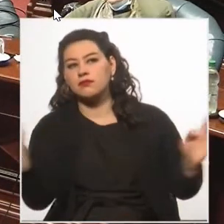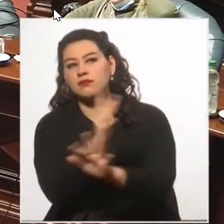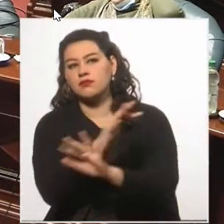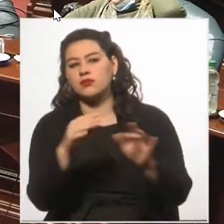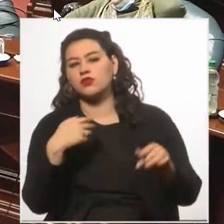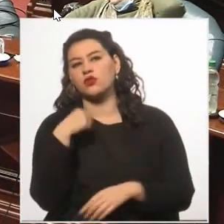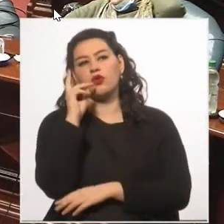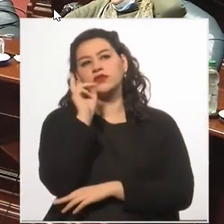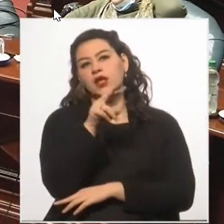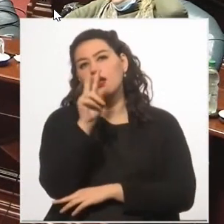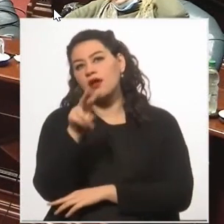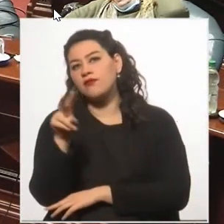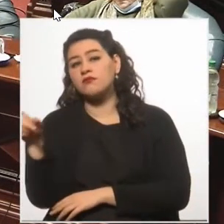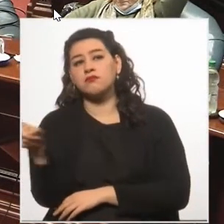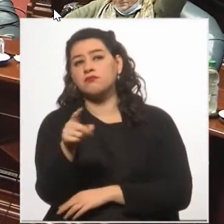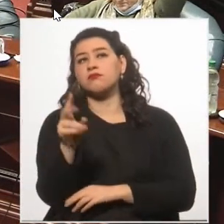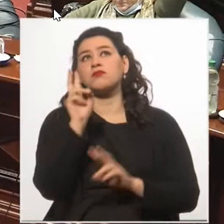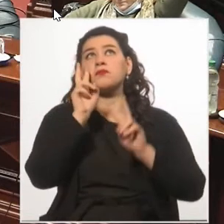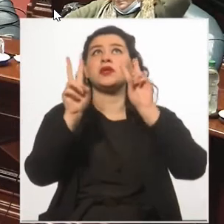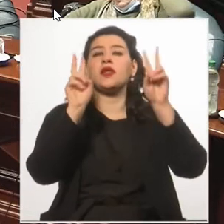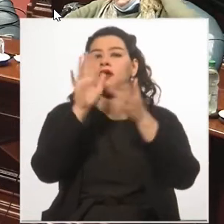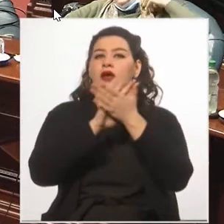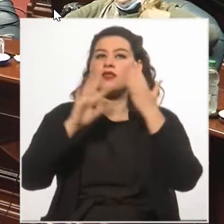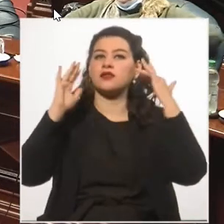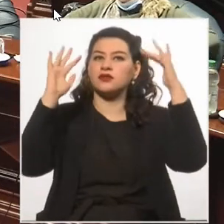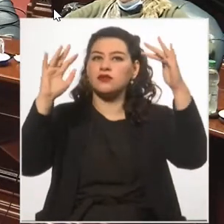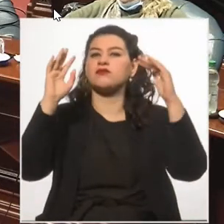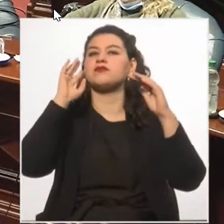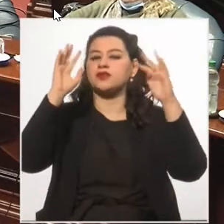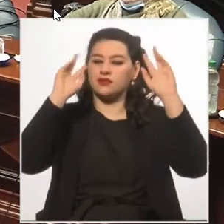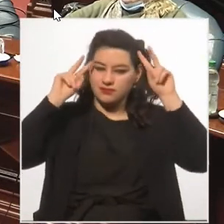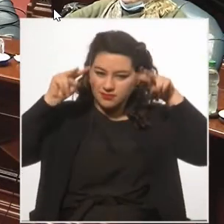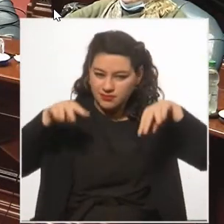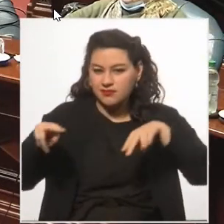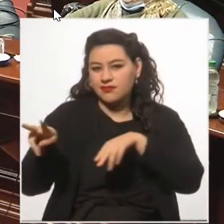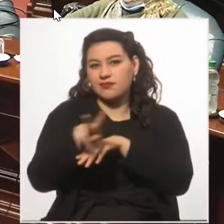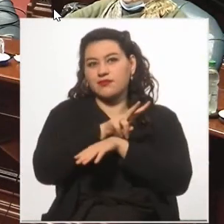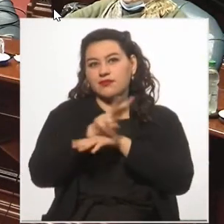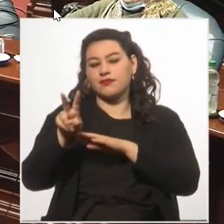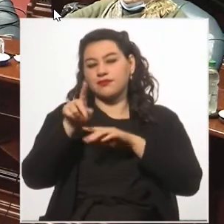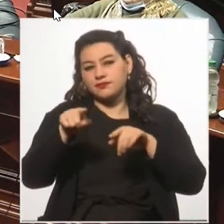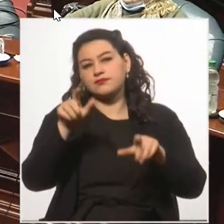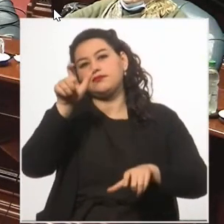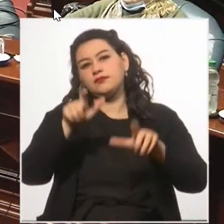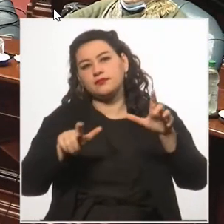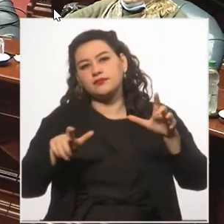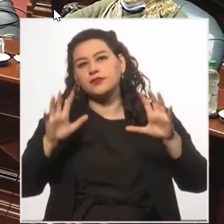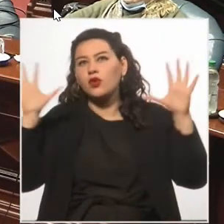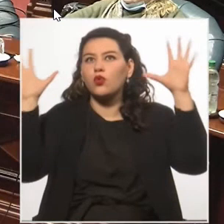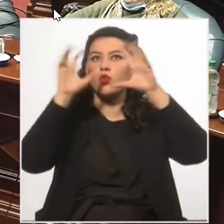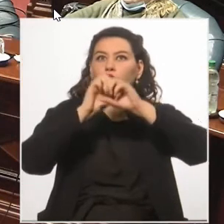yo observo que aunque ella no mira al cielo, el cielo la mira. Sobre su masa indiferente y